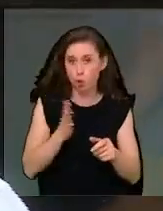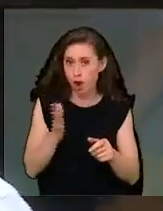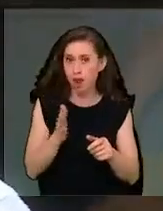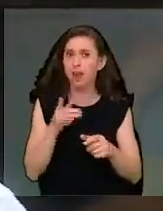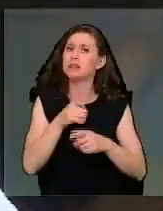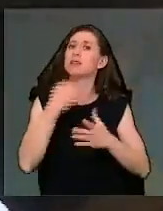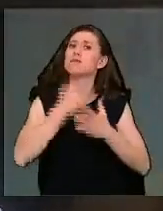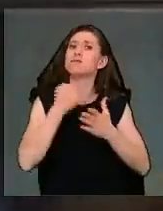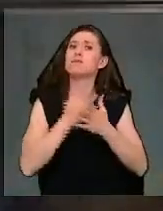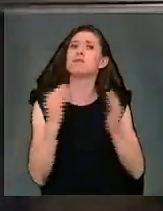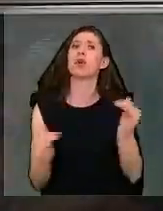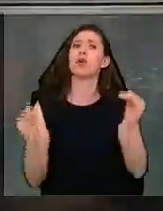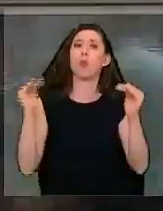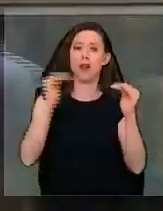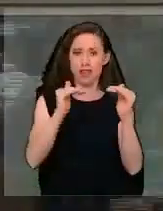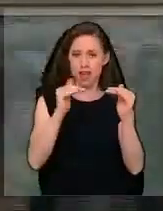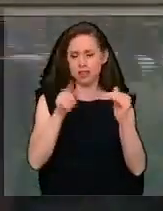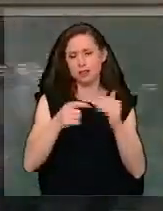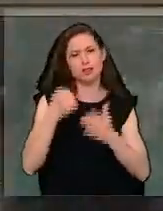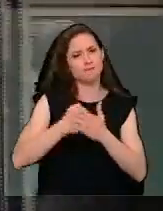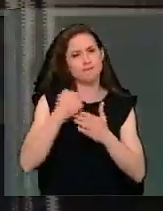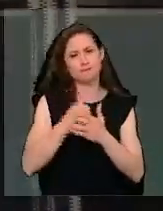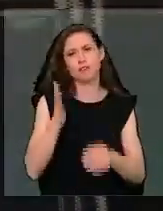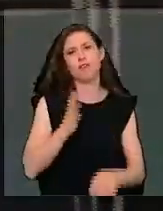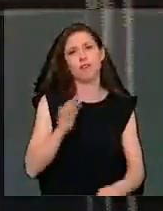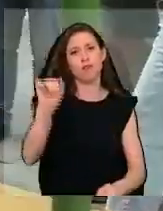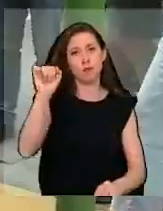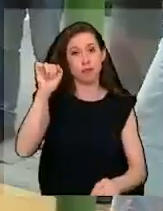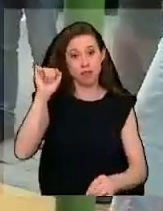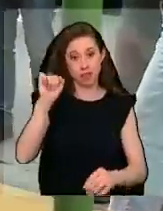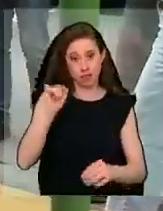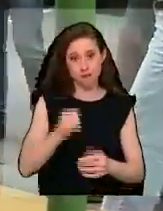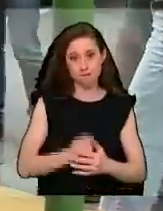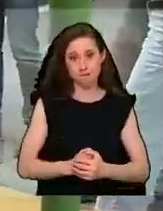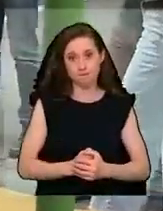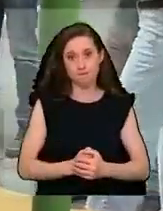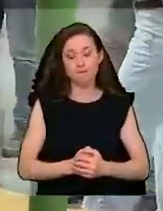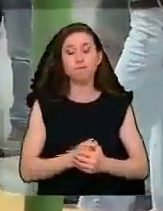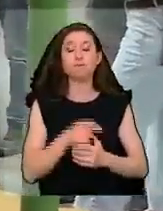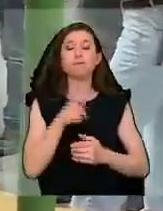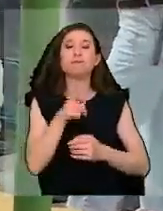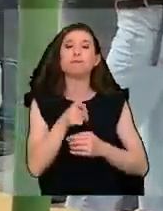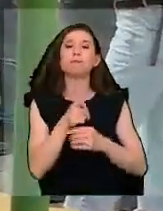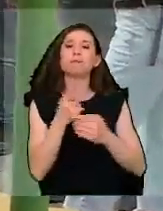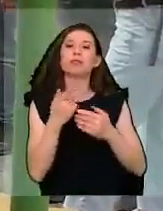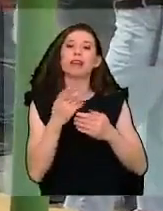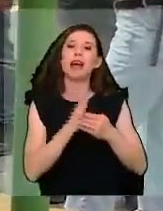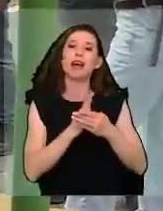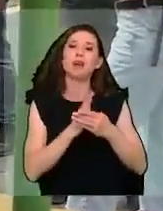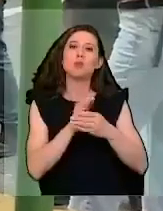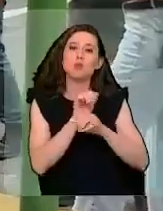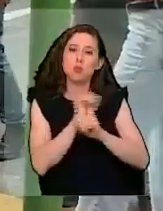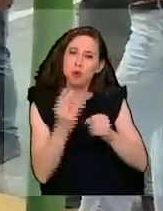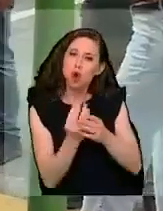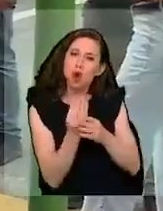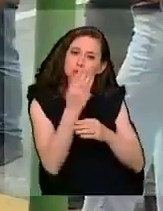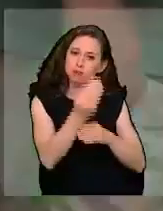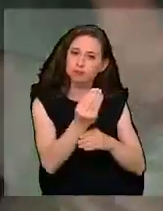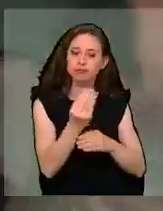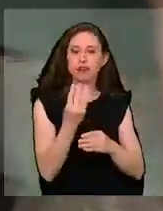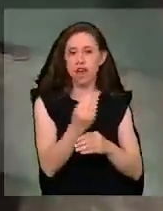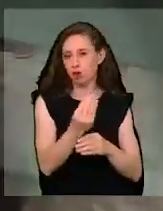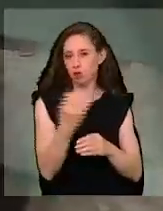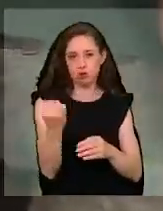por por la igualdad que fue una luchadora feminista empedernida tuvo acceso a cargos realmente muy